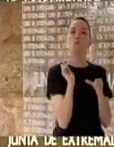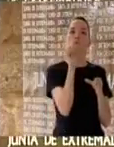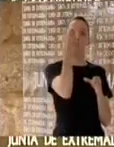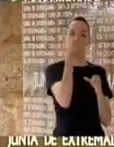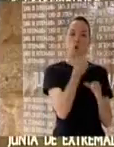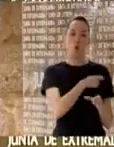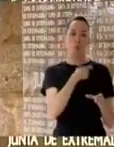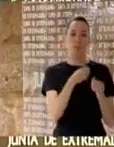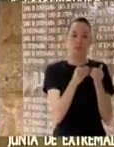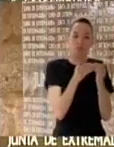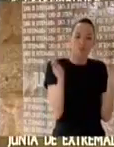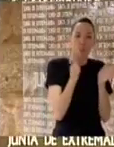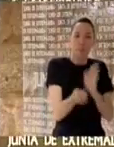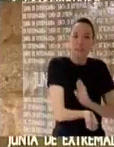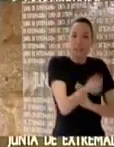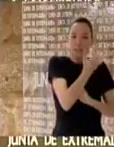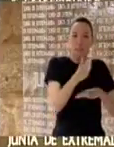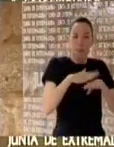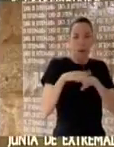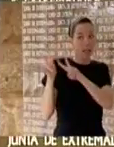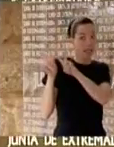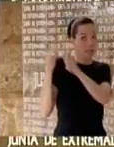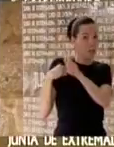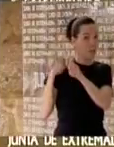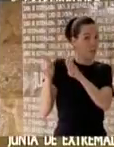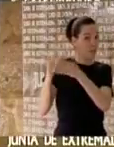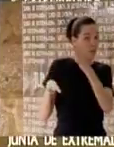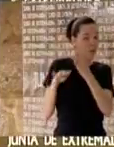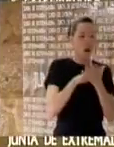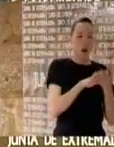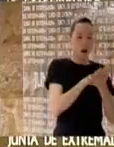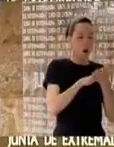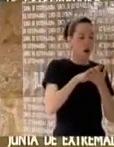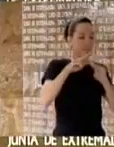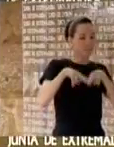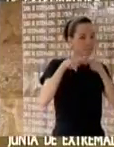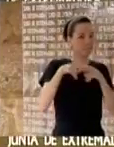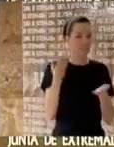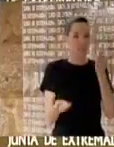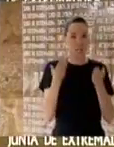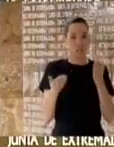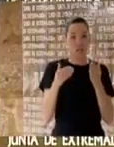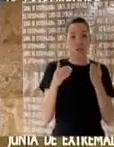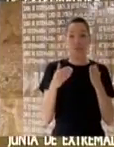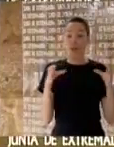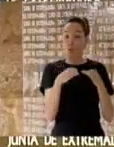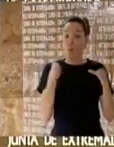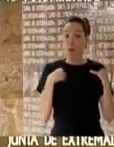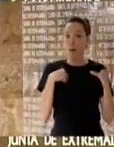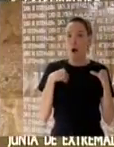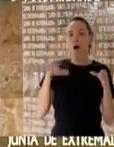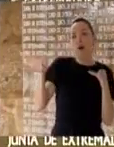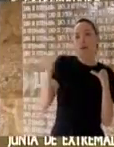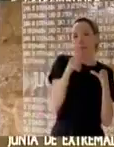evaluar el modelo territorial en nuestro país. Han sido invitados todos los presidentes autonómicos y desde aquí